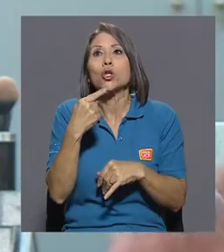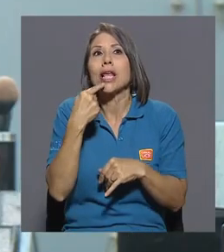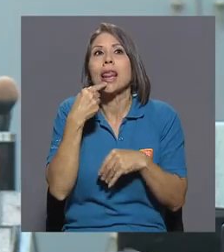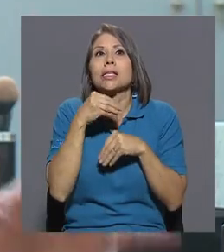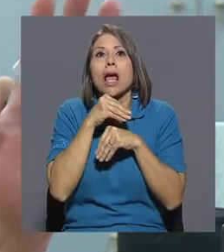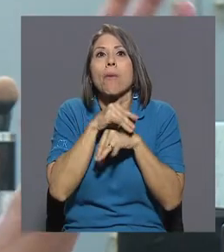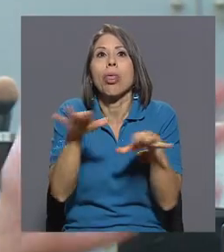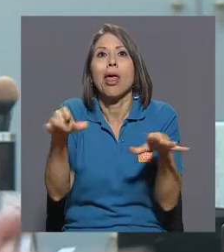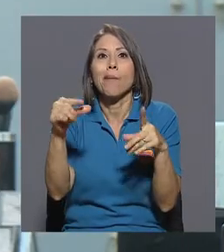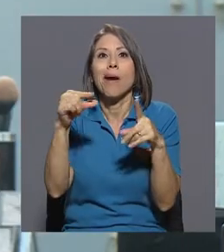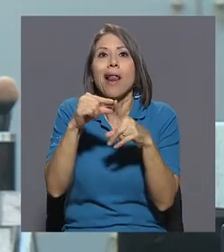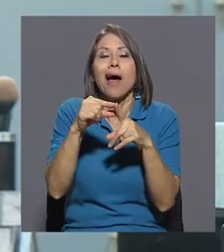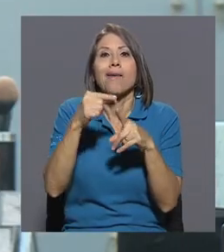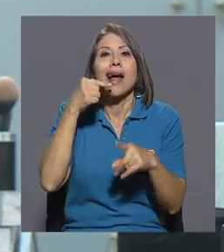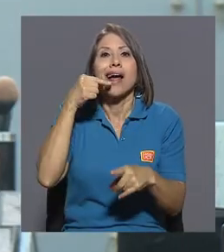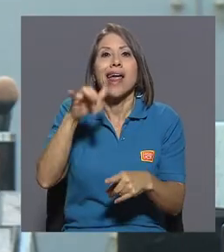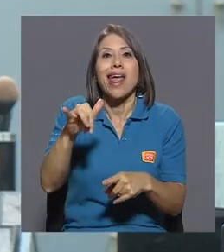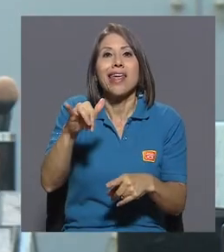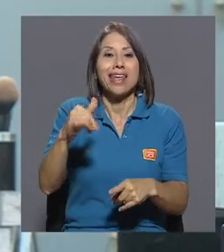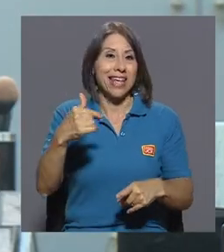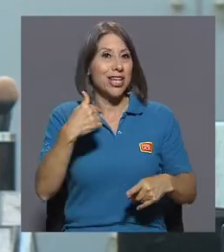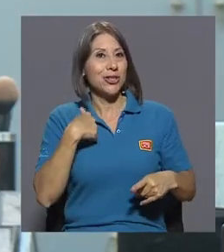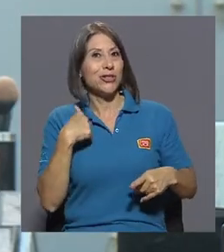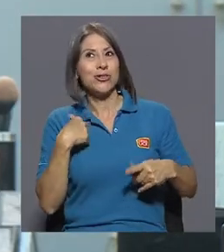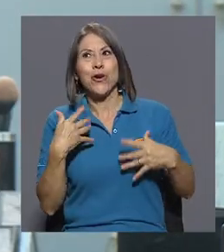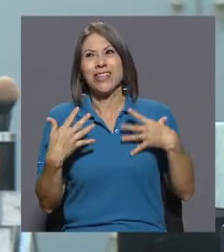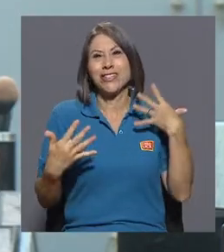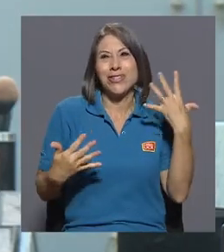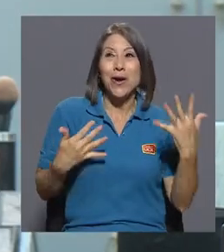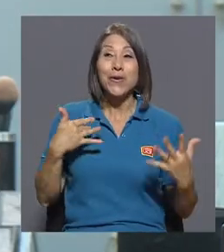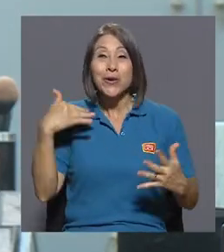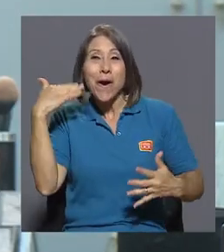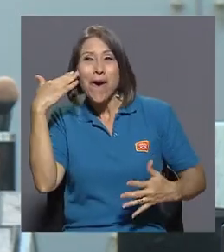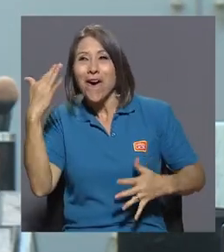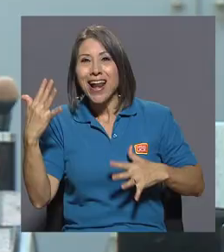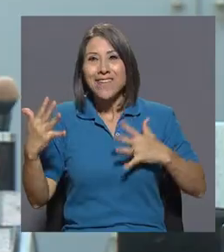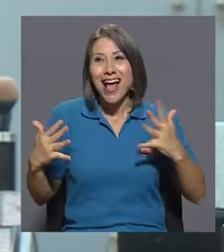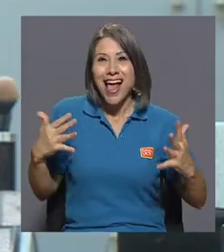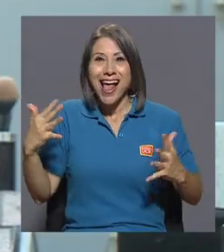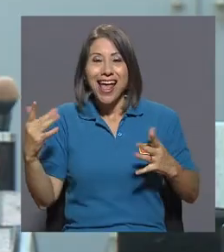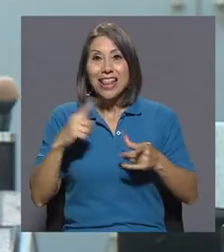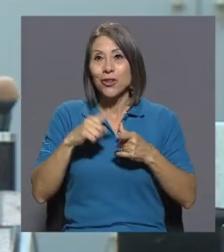entraba, ¿verdad? Y hola, what's up? Y entonces sí era un poco como,